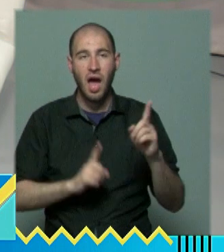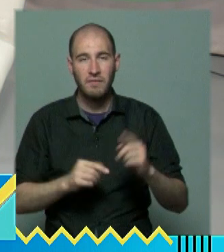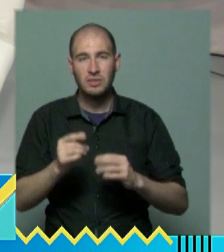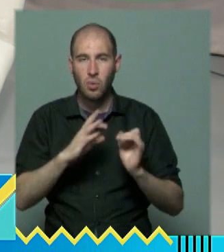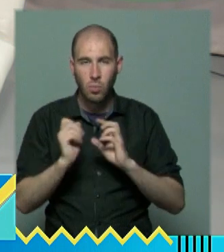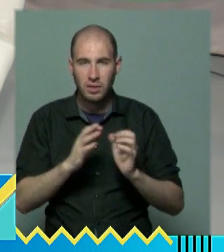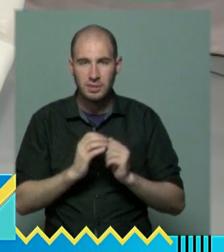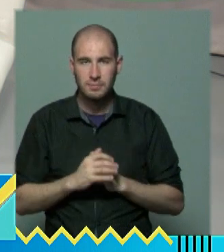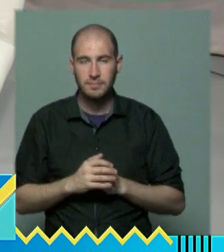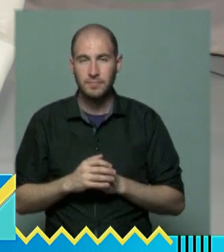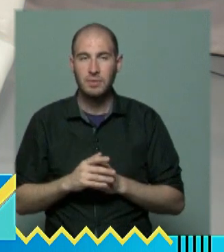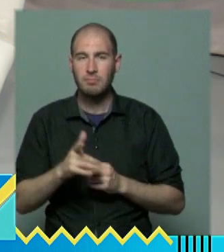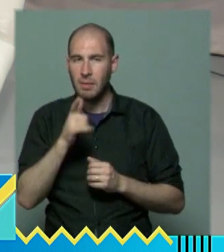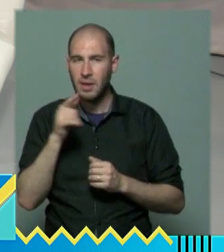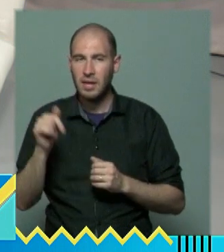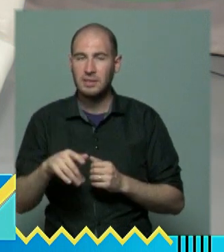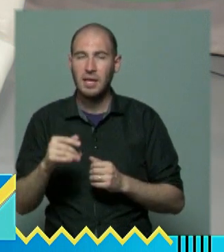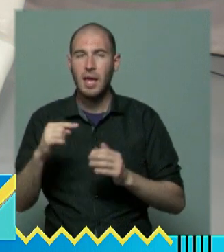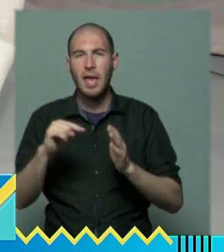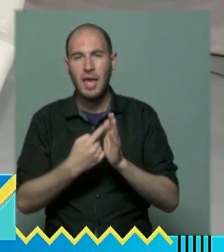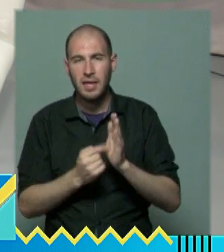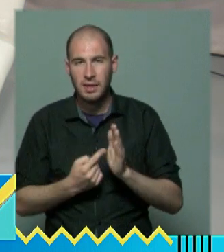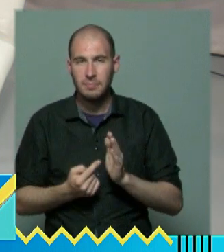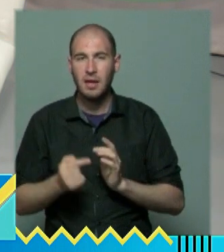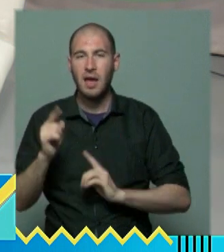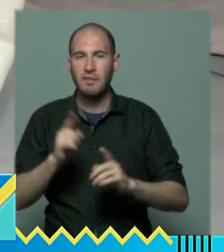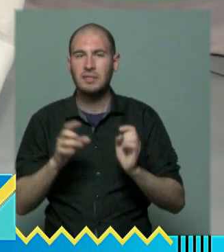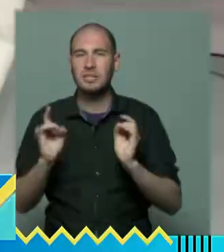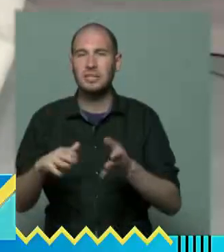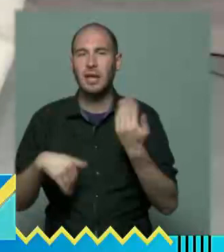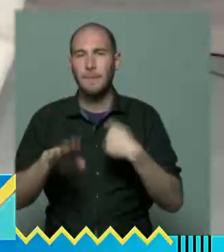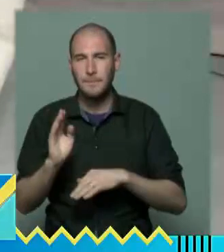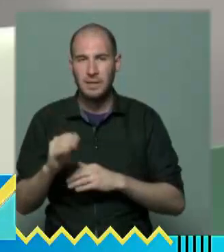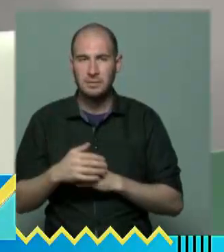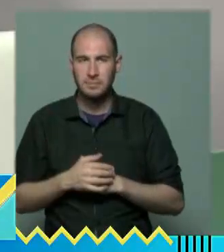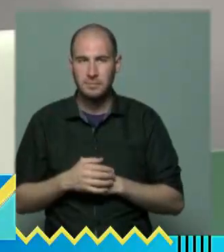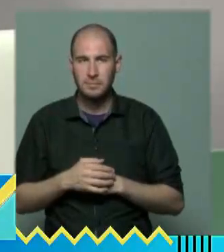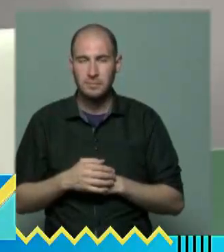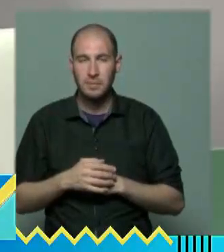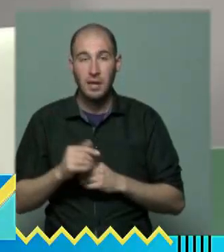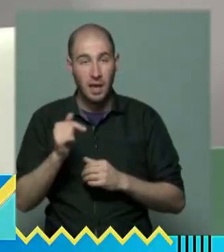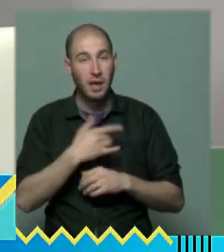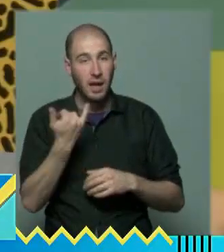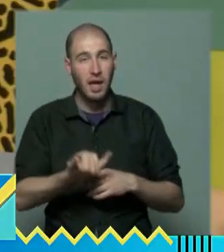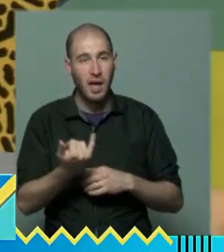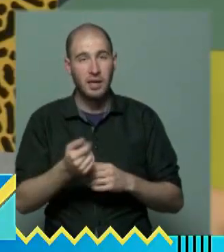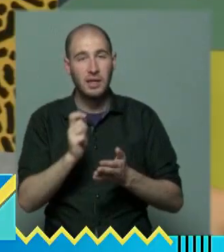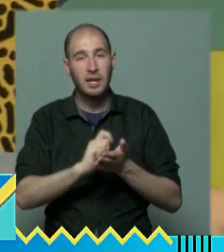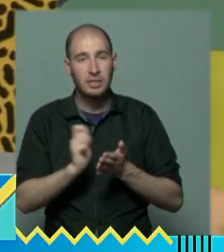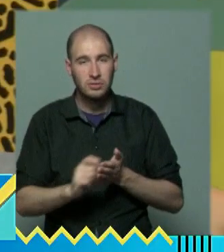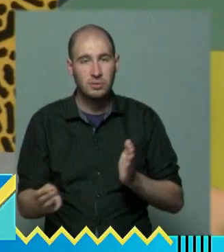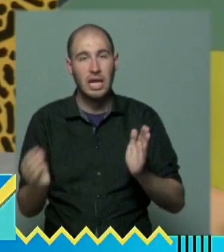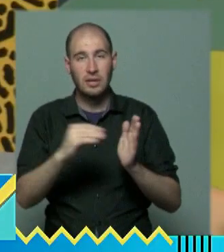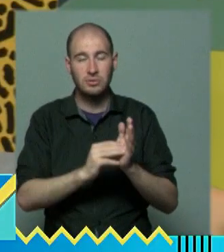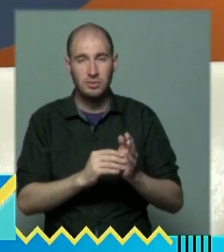versiones. Era ¿no? una de las, Claro. me parece que era uno de los ítems que por ahí más críticas podía llegar a recibir. Sí. Quedó redactado con la